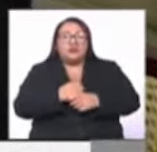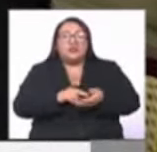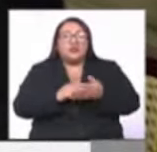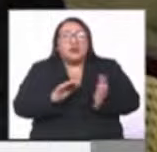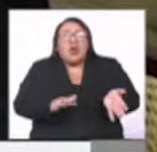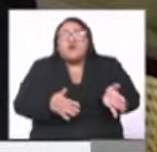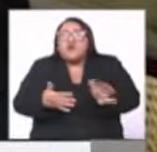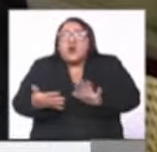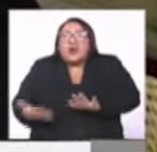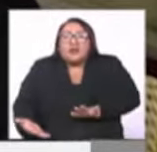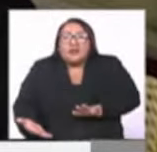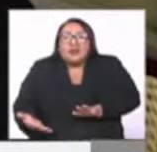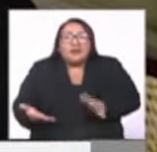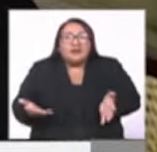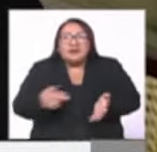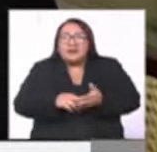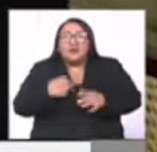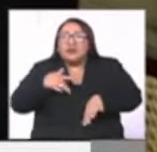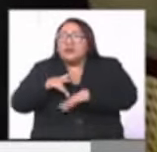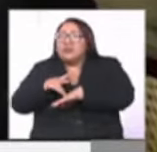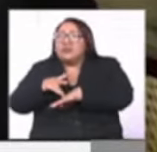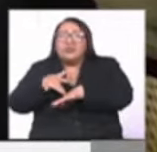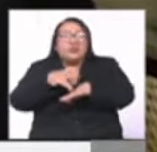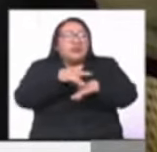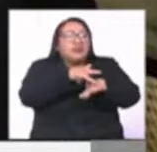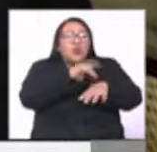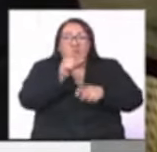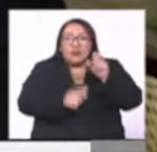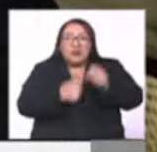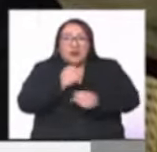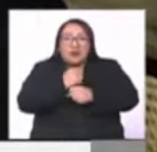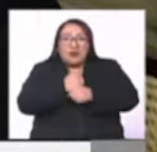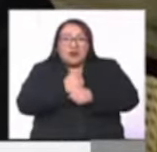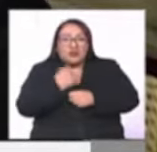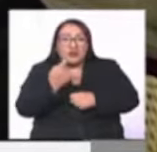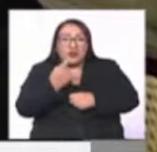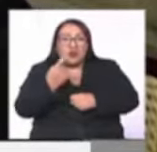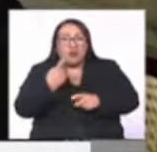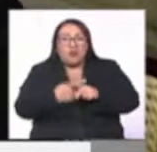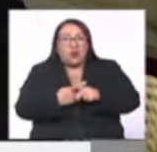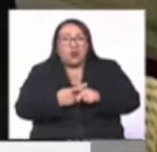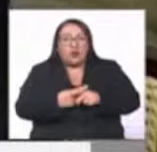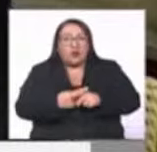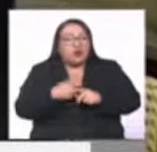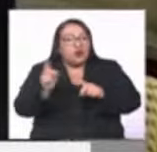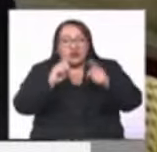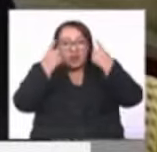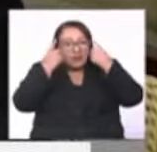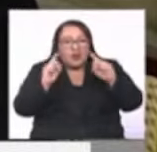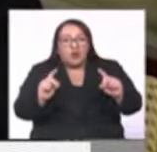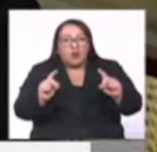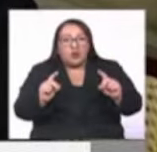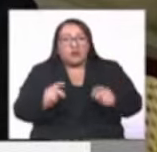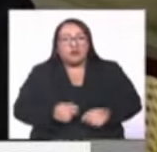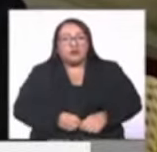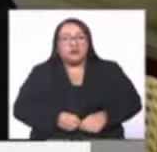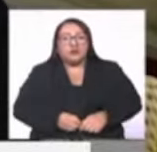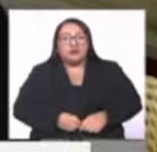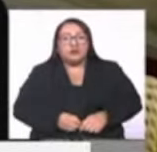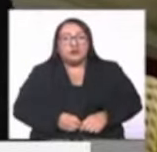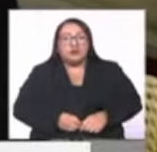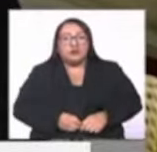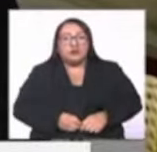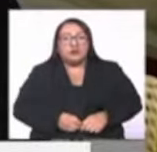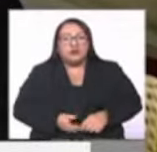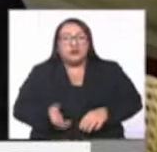civil verdad a una persona Solamente por discrepar jurídicamente sobre el